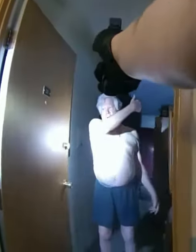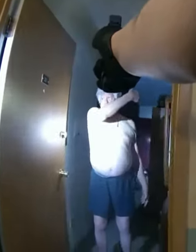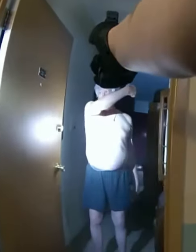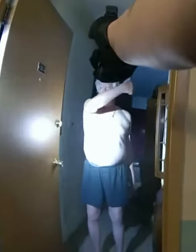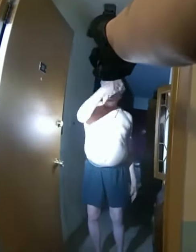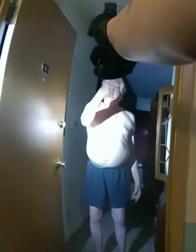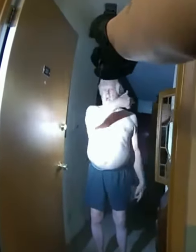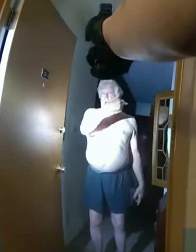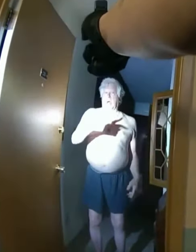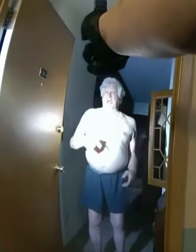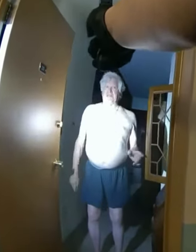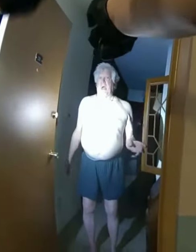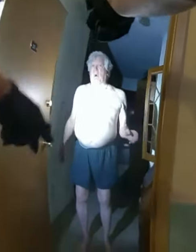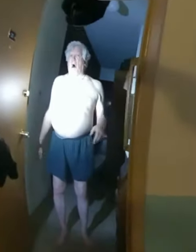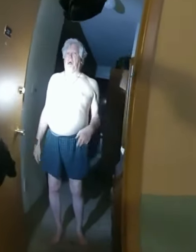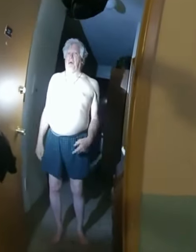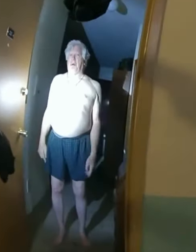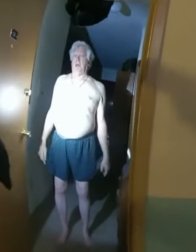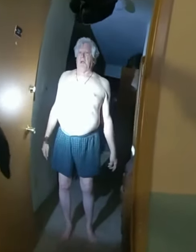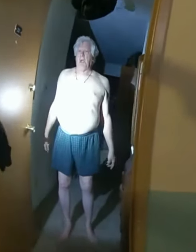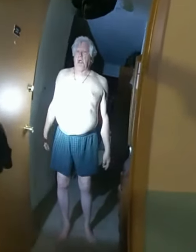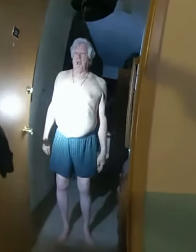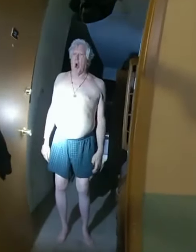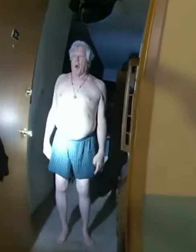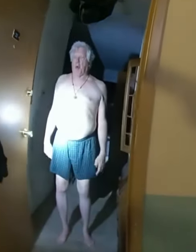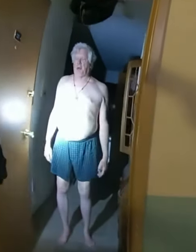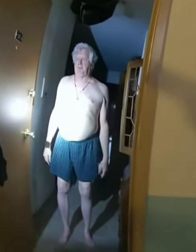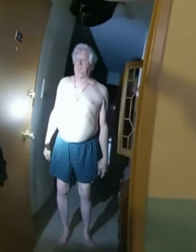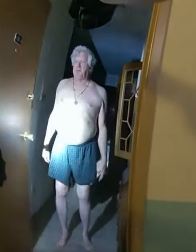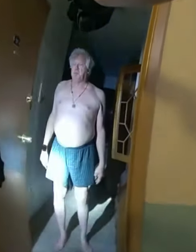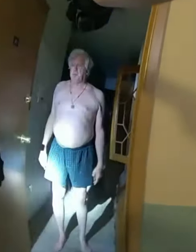out here. Get on the ground. No.